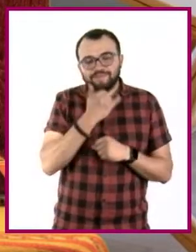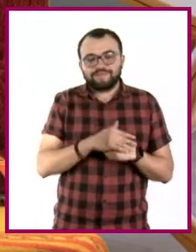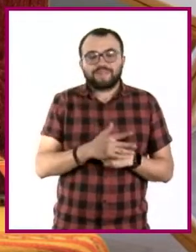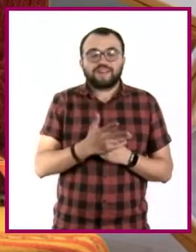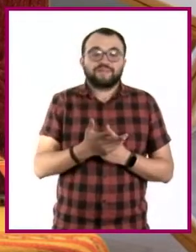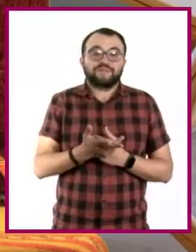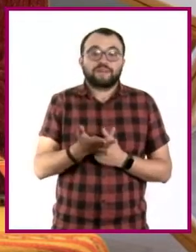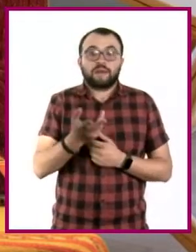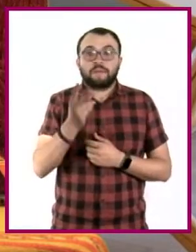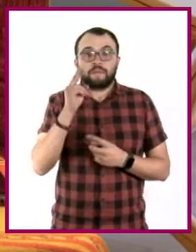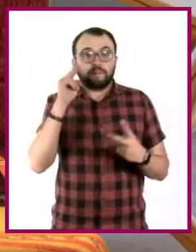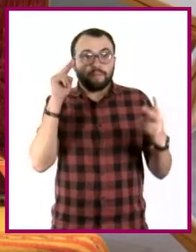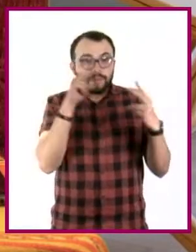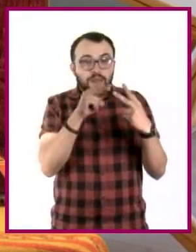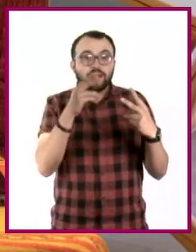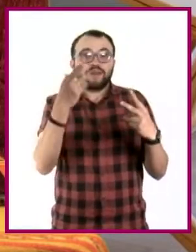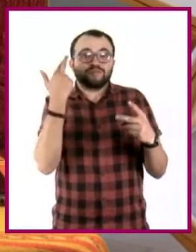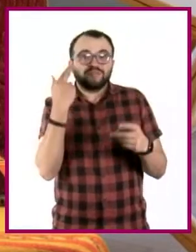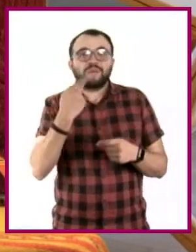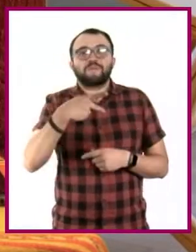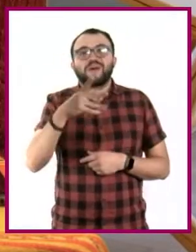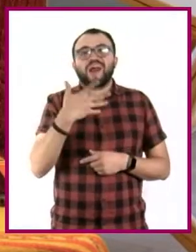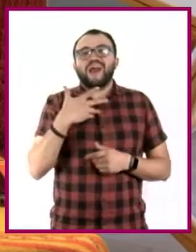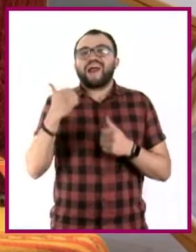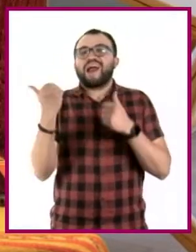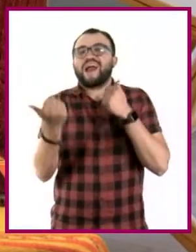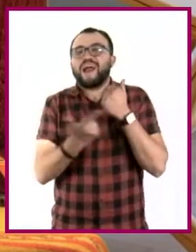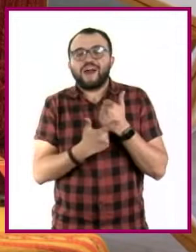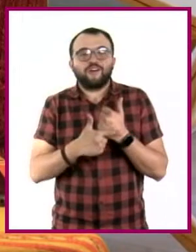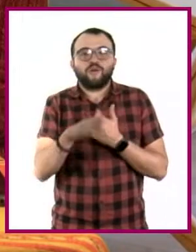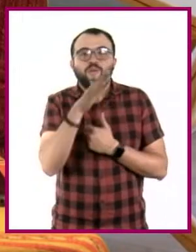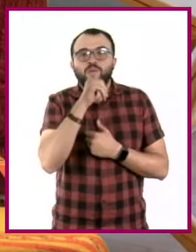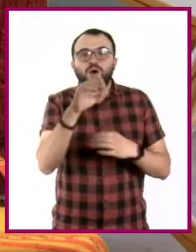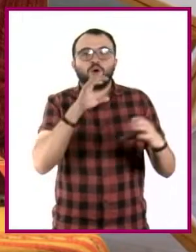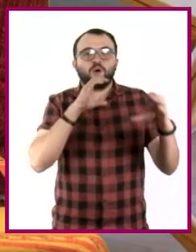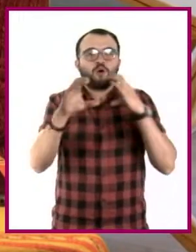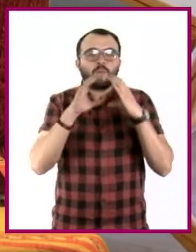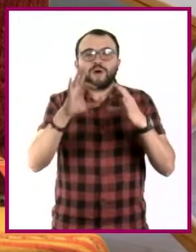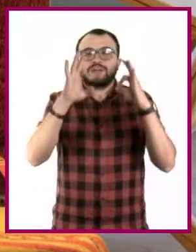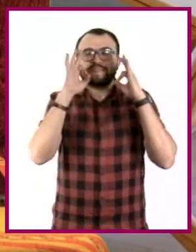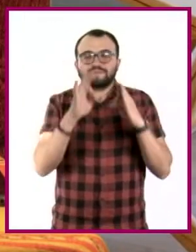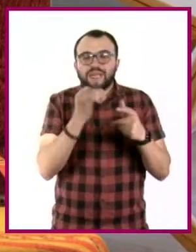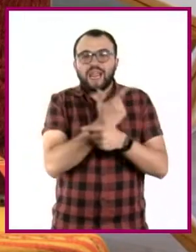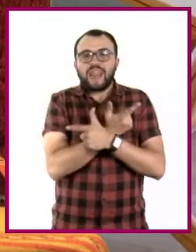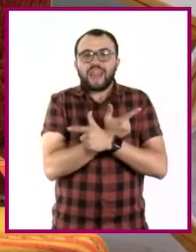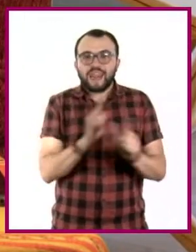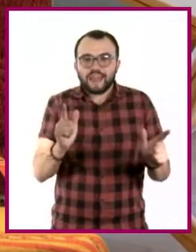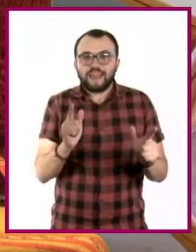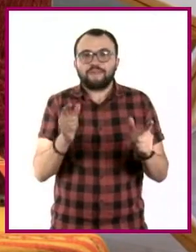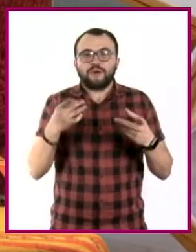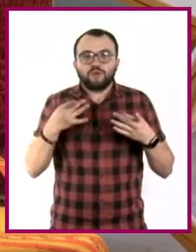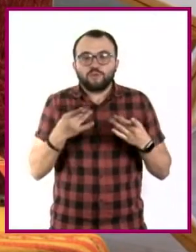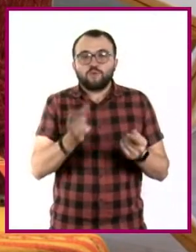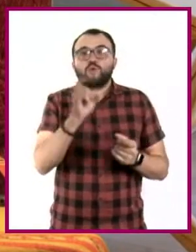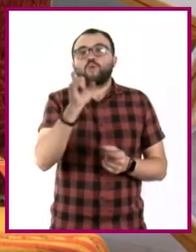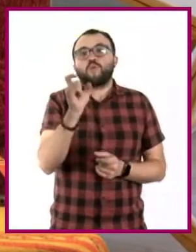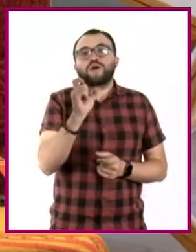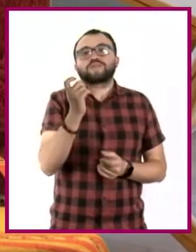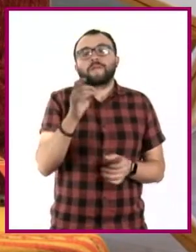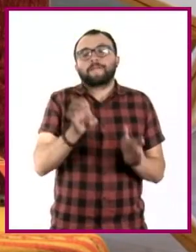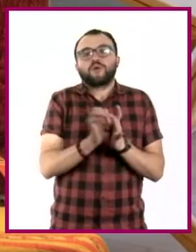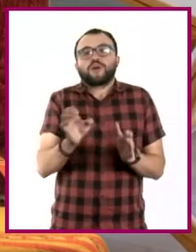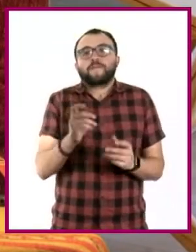y nos escuchamos, pero hay algo que no nos permite comunicarnos de forma tan libre y fluida como cuando es de persona a